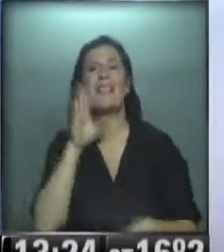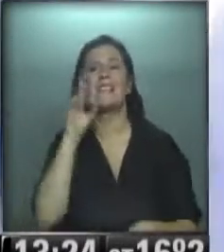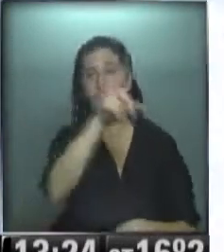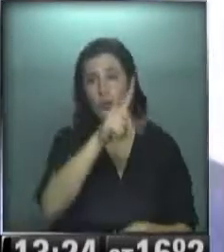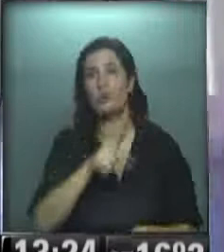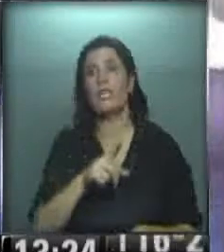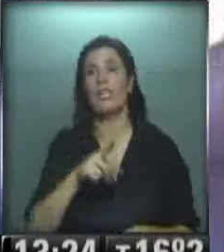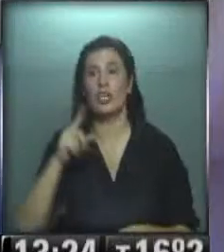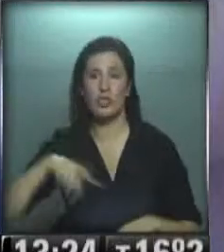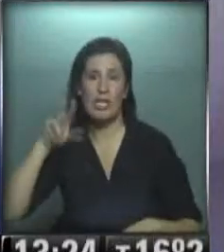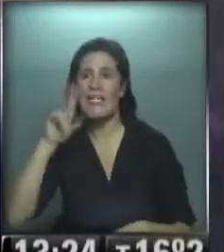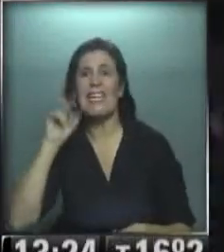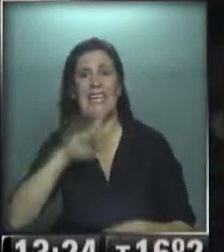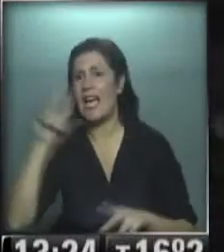Irak.